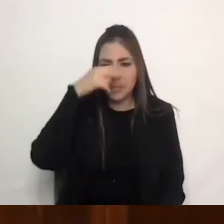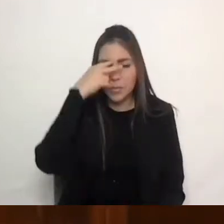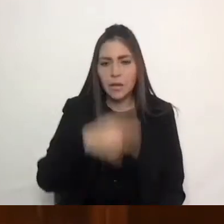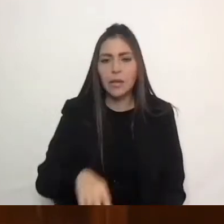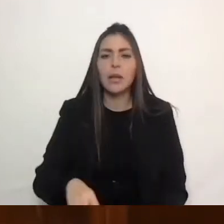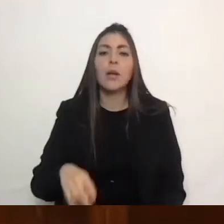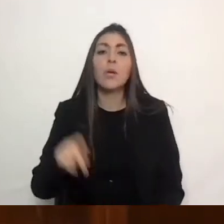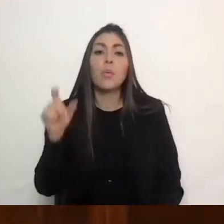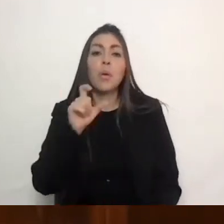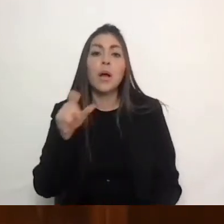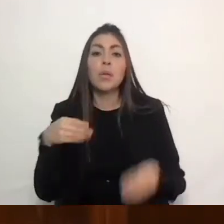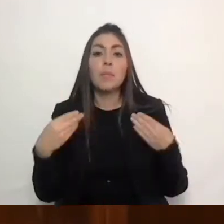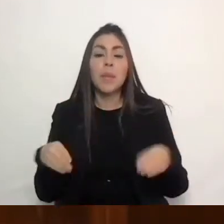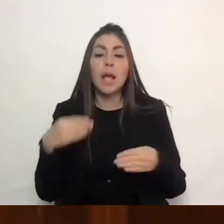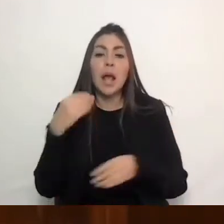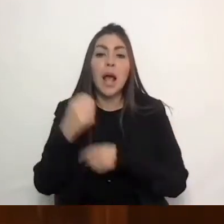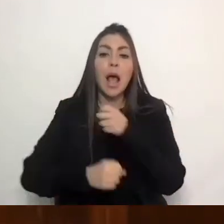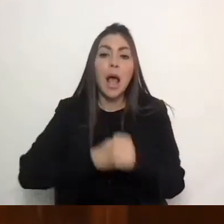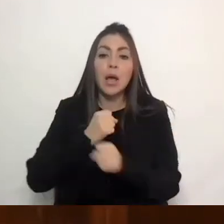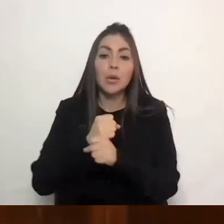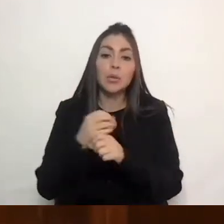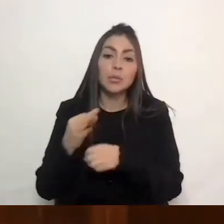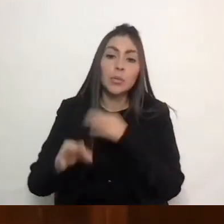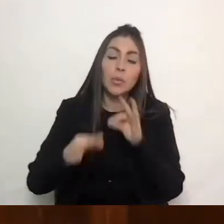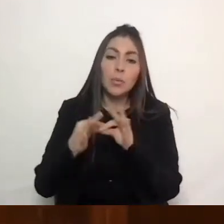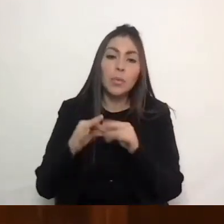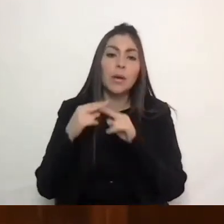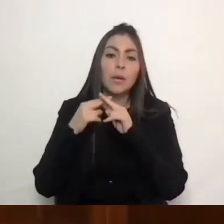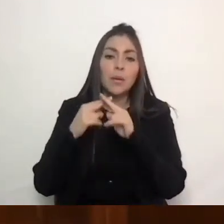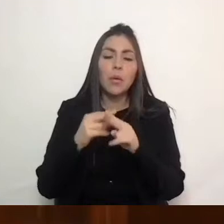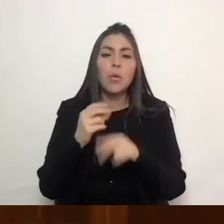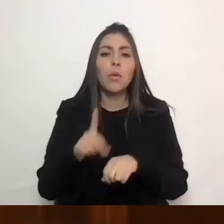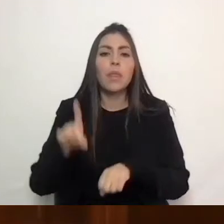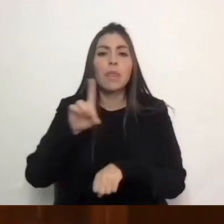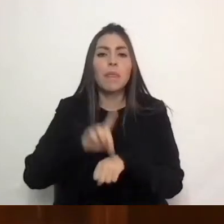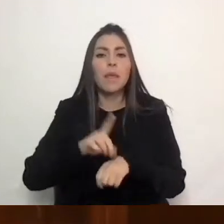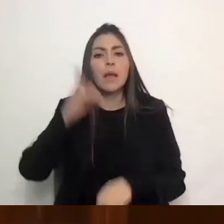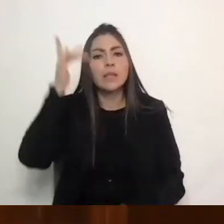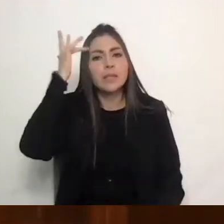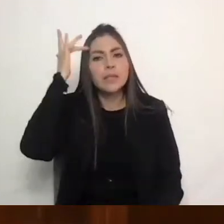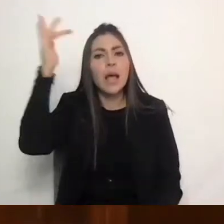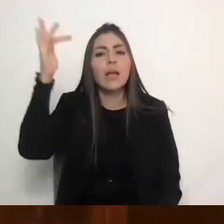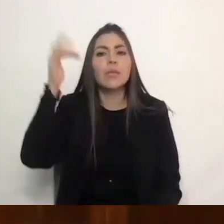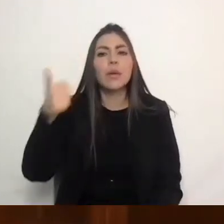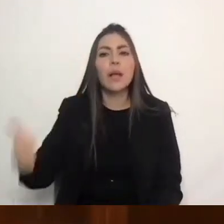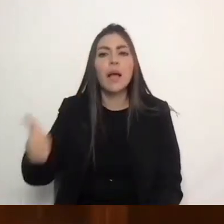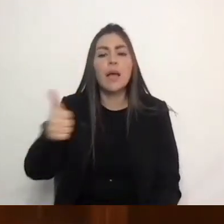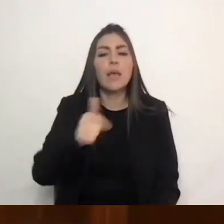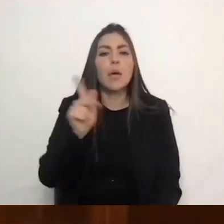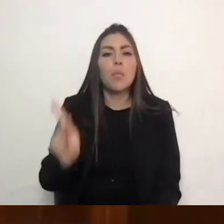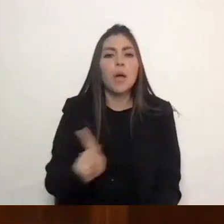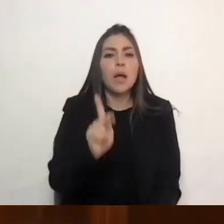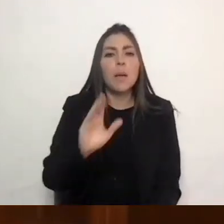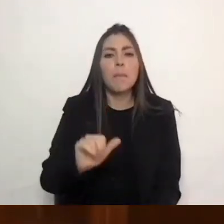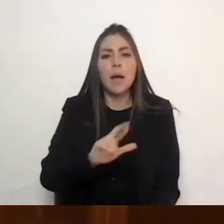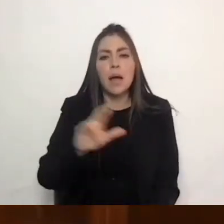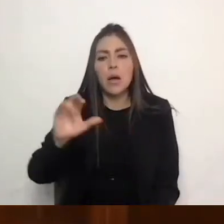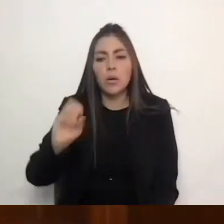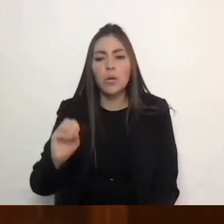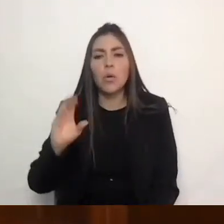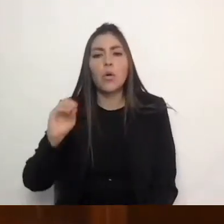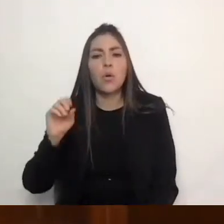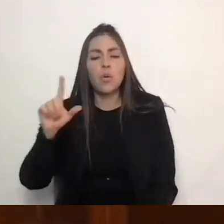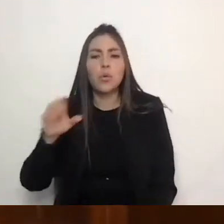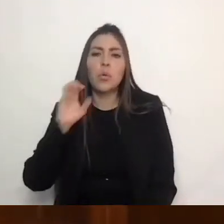del mercado, los días de los santos patronos o patronas de los pueblos, barrios o colonias y del propio mercado